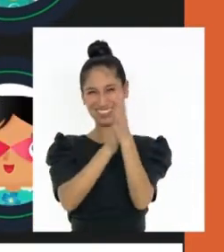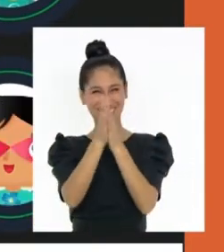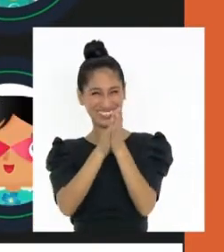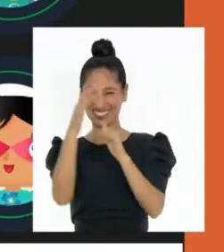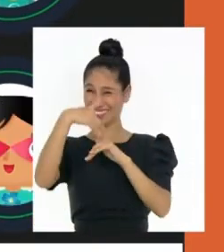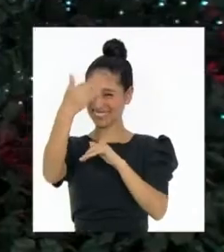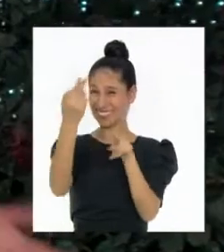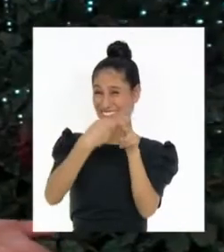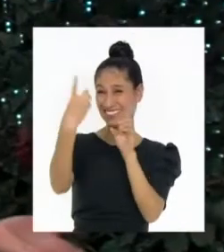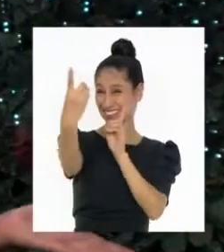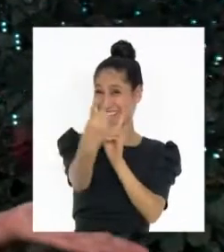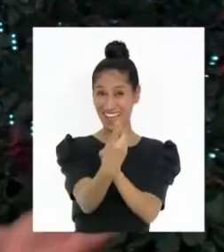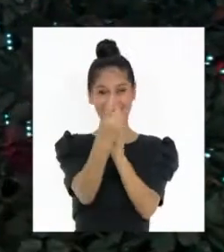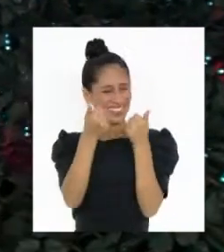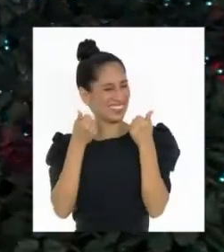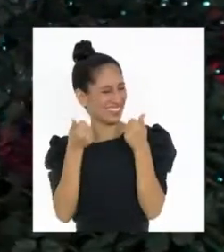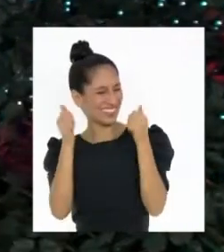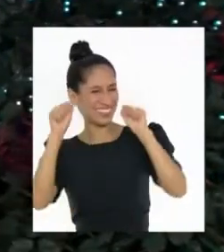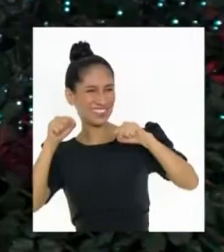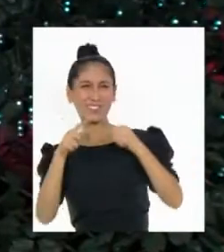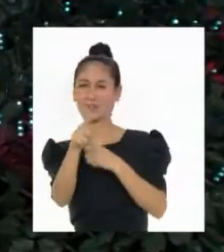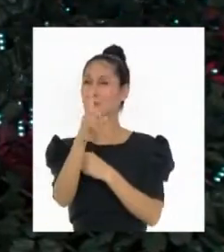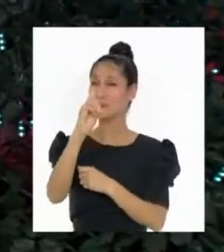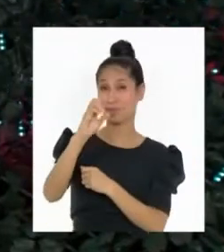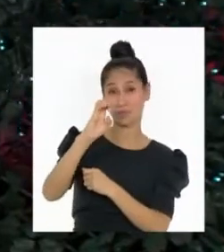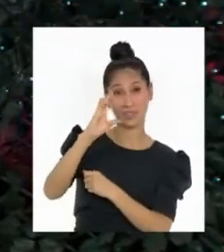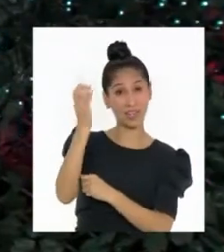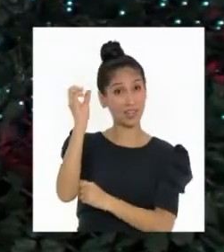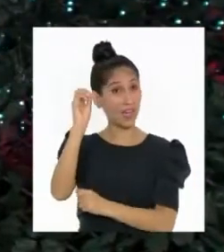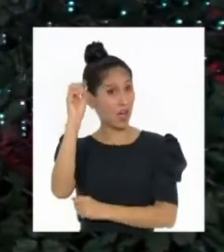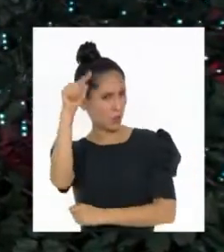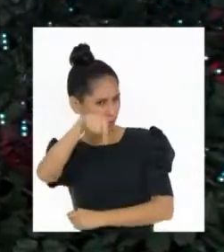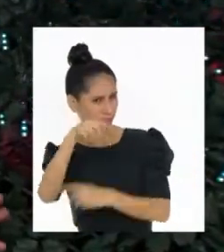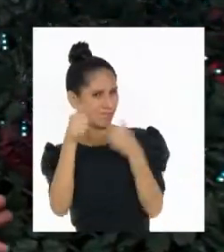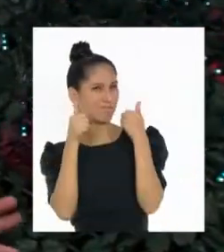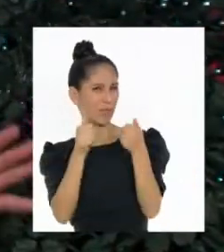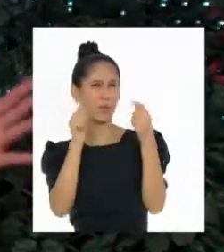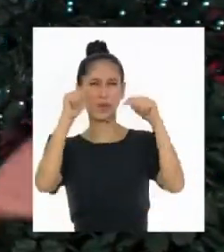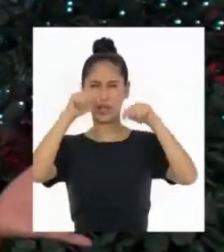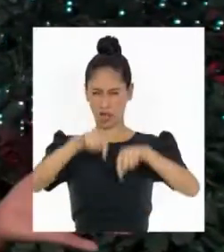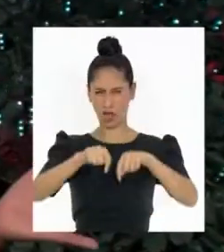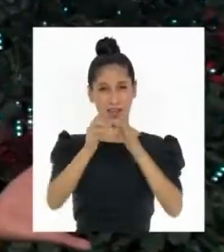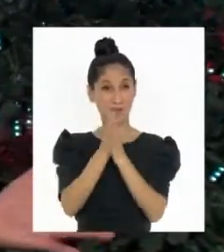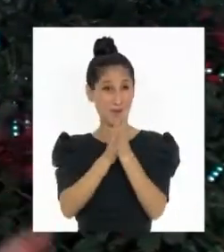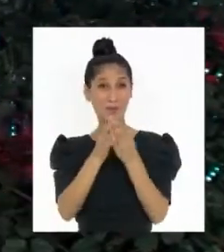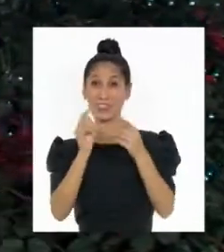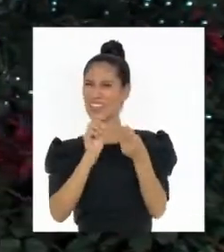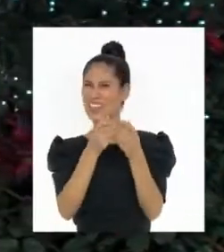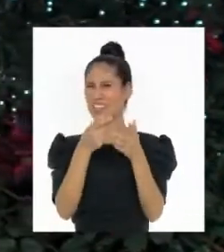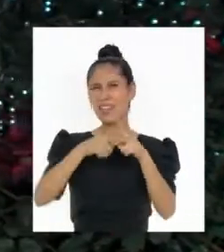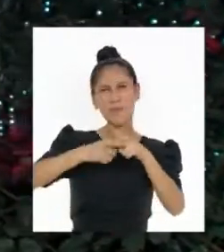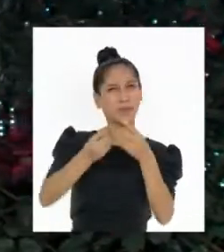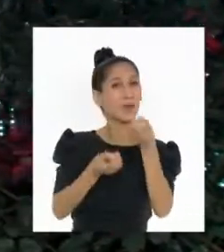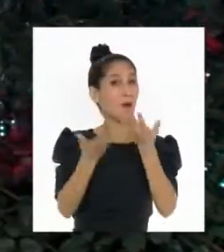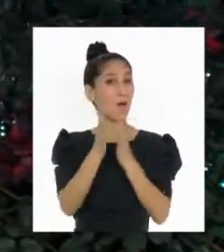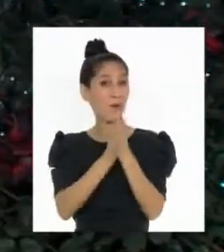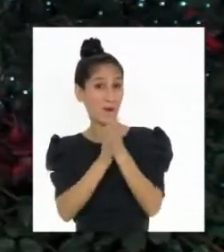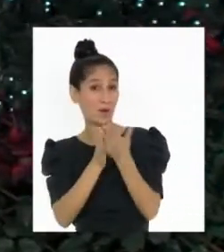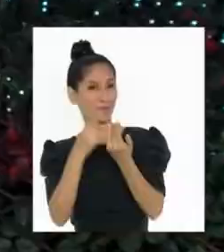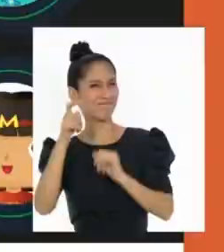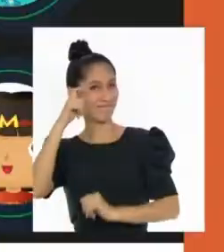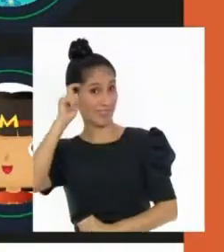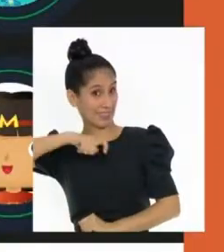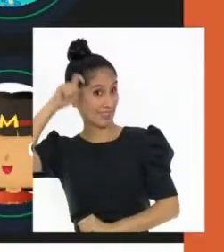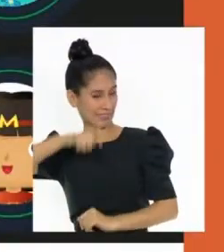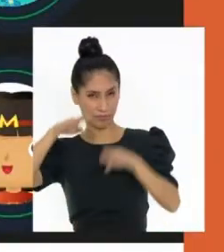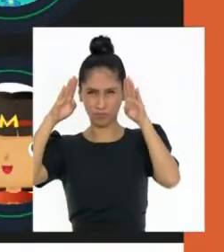¡Sí! ¡Qué bueno que ya estás aquí, De Cao! Porque el reto de hoy llega con un juego muy divertido y necesitamos mucha